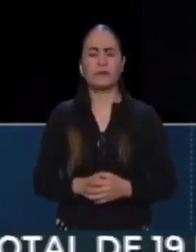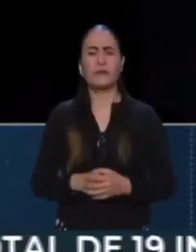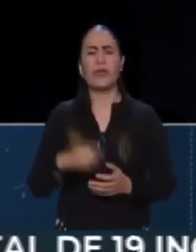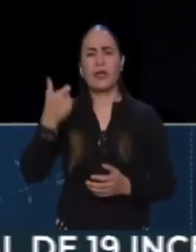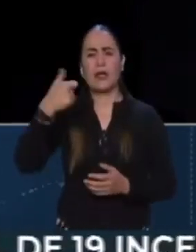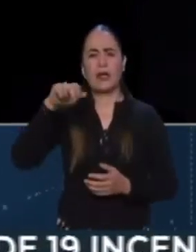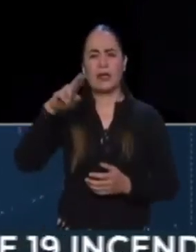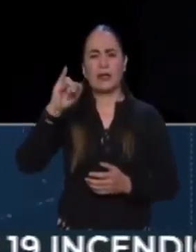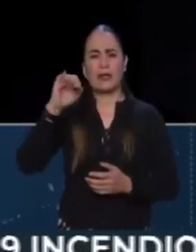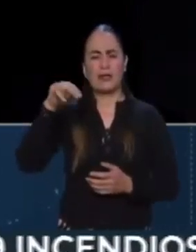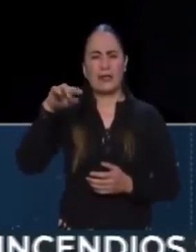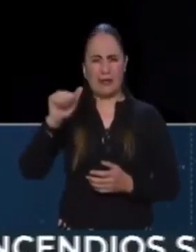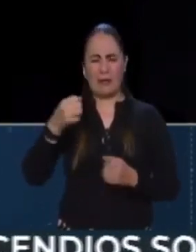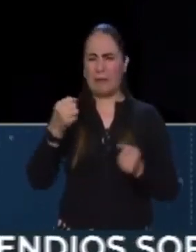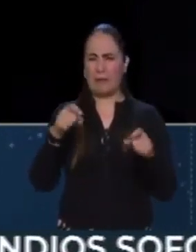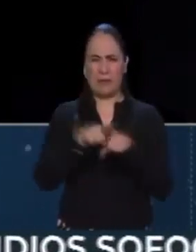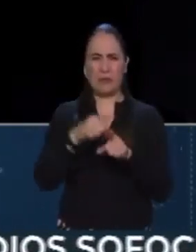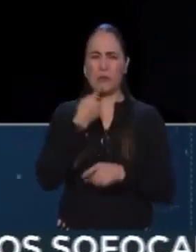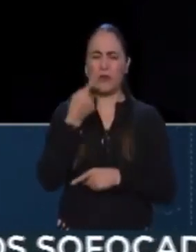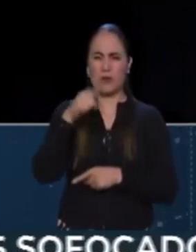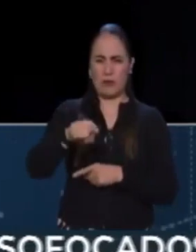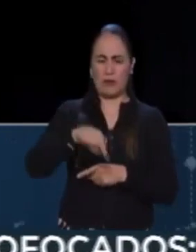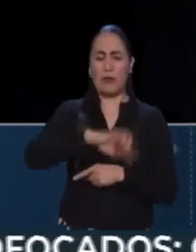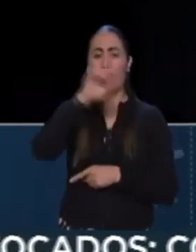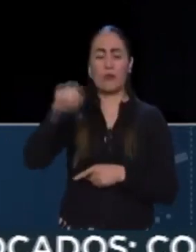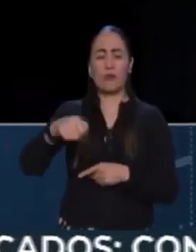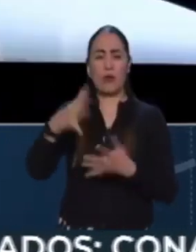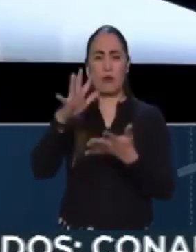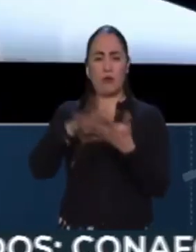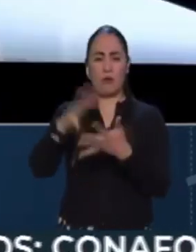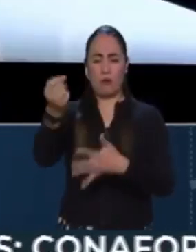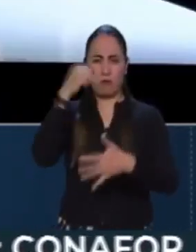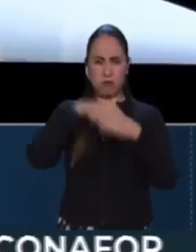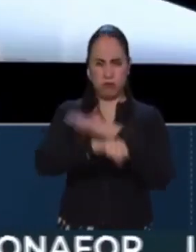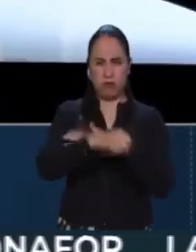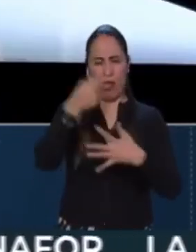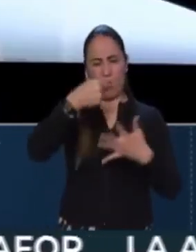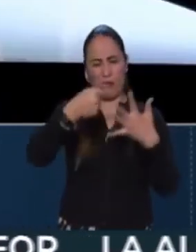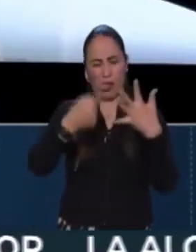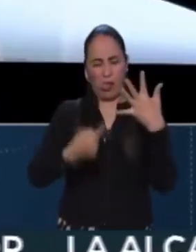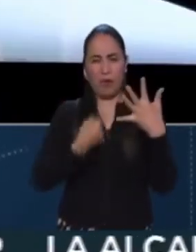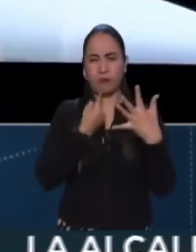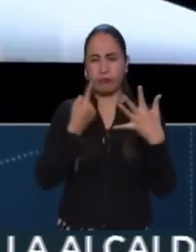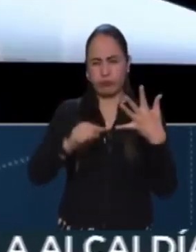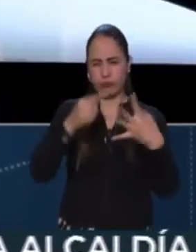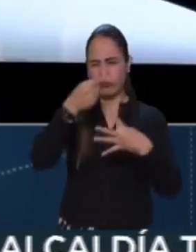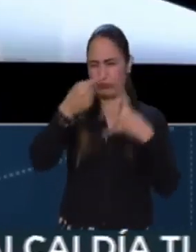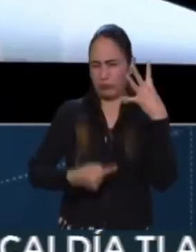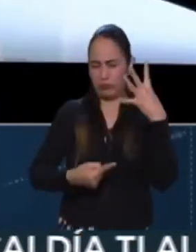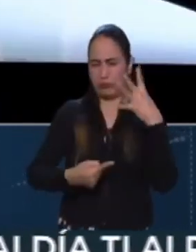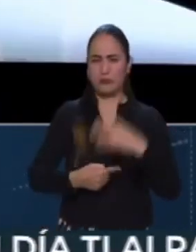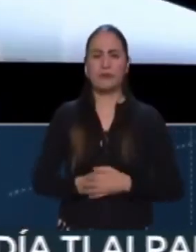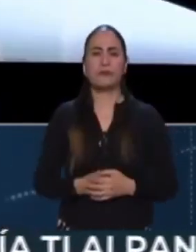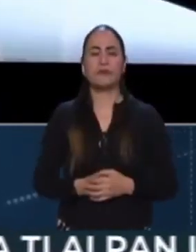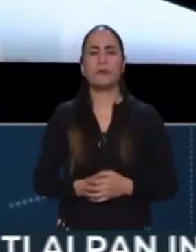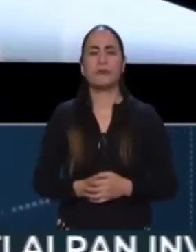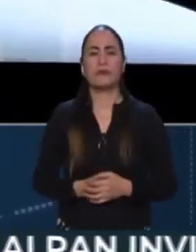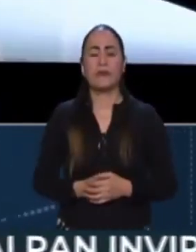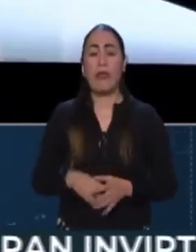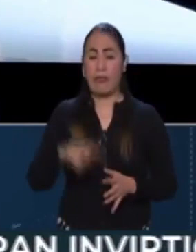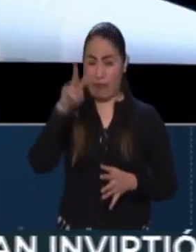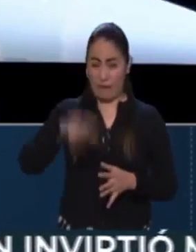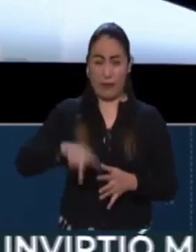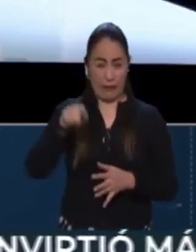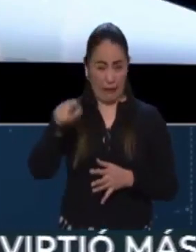Laquina, y que fue llevado a prisión, acusado de no sé cuántas cosas, y no de lo que realmente